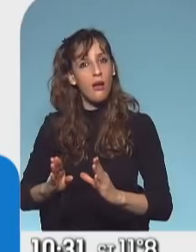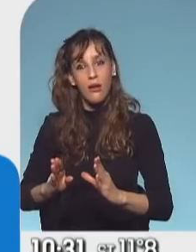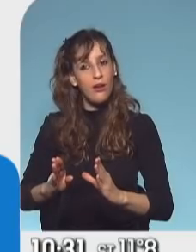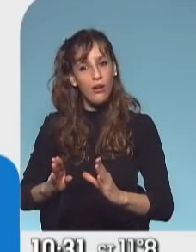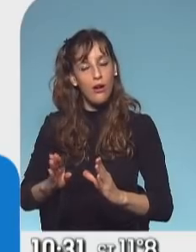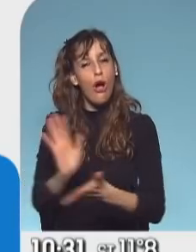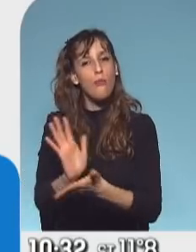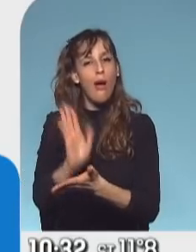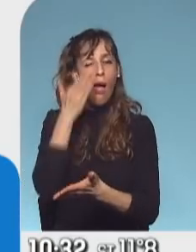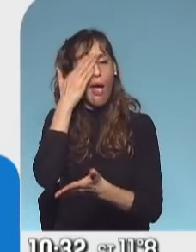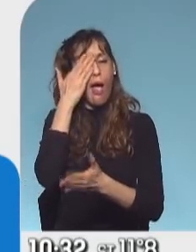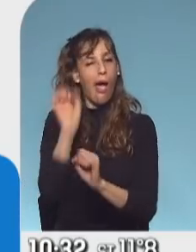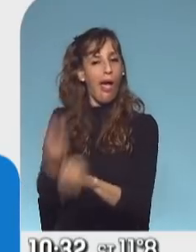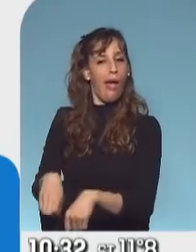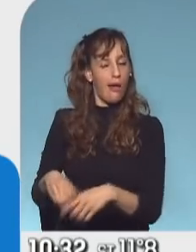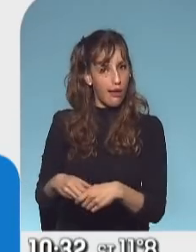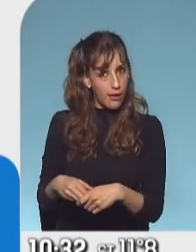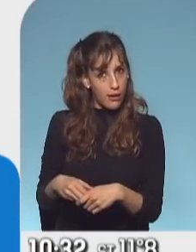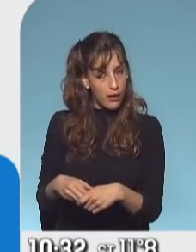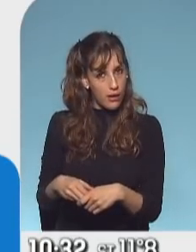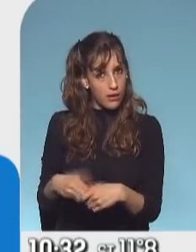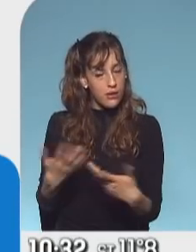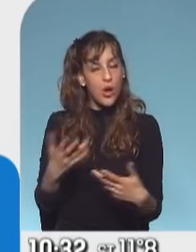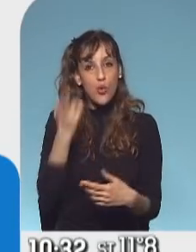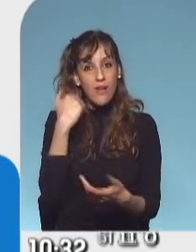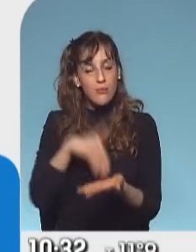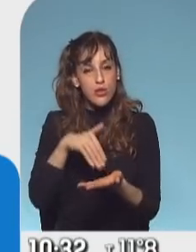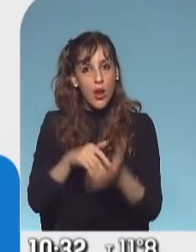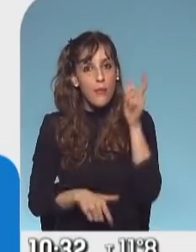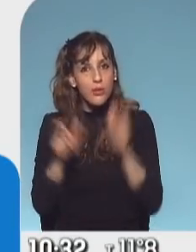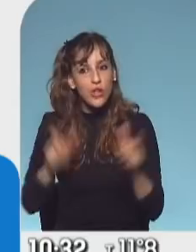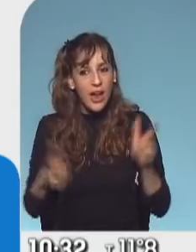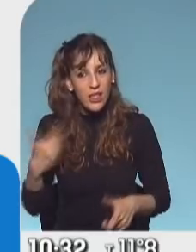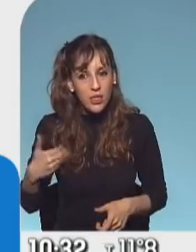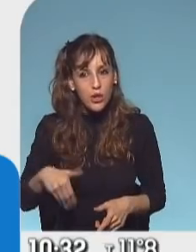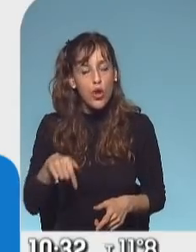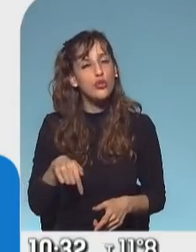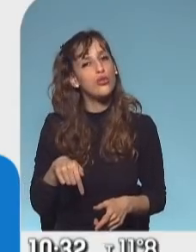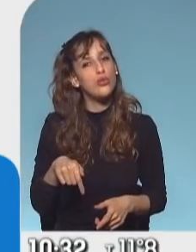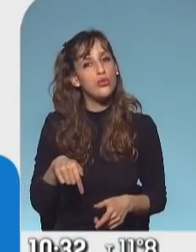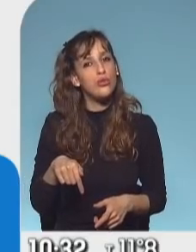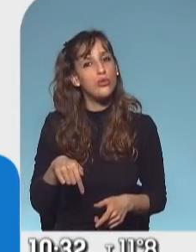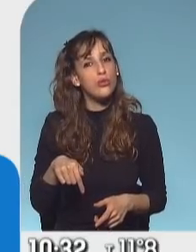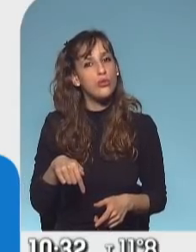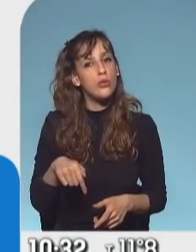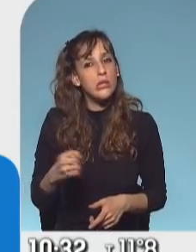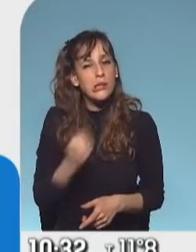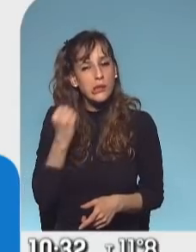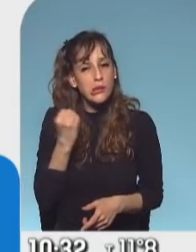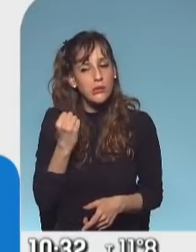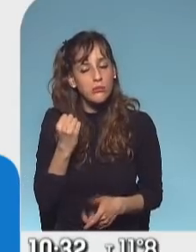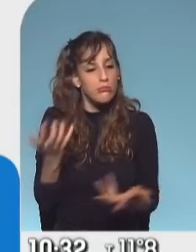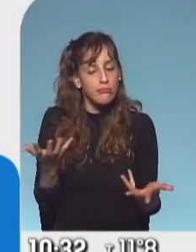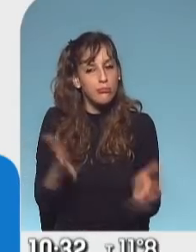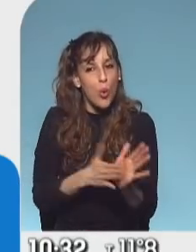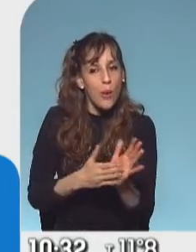Directamente no registraba. 9 millones de argentinos que estaban tratando de llevarla como